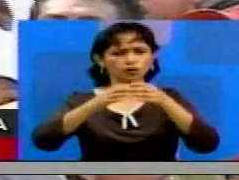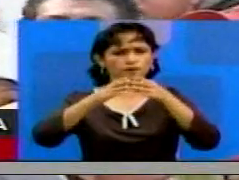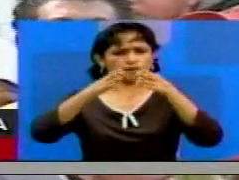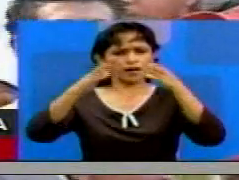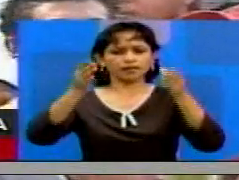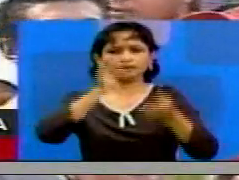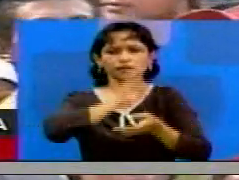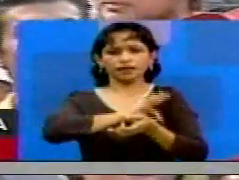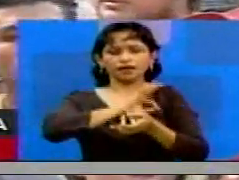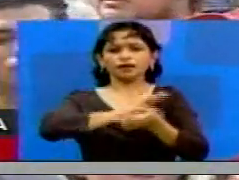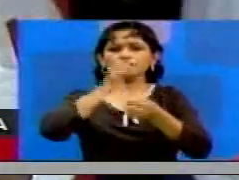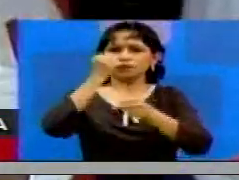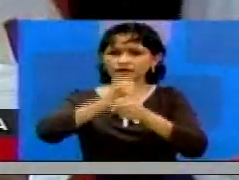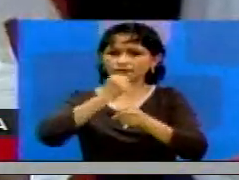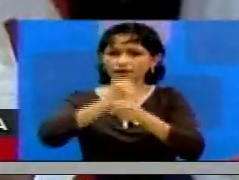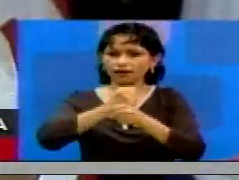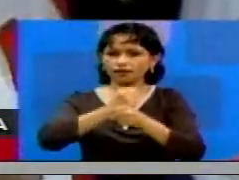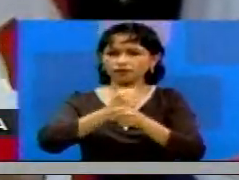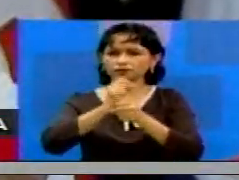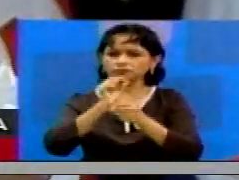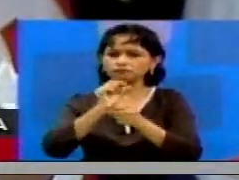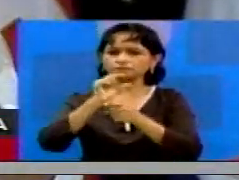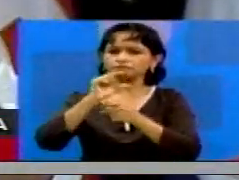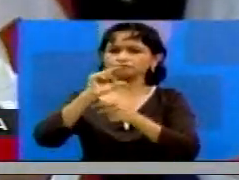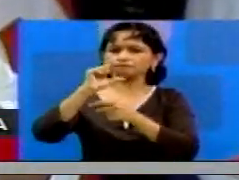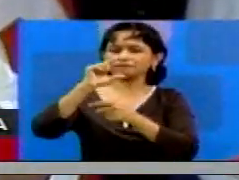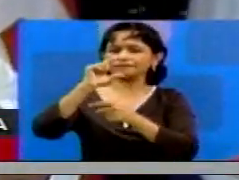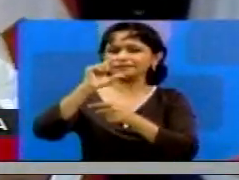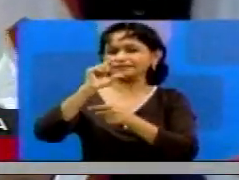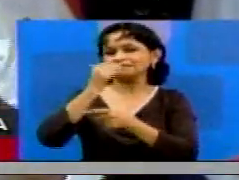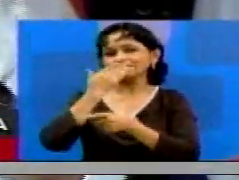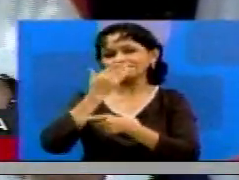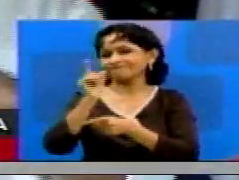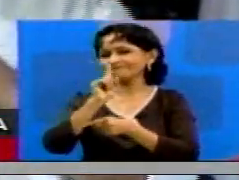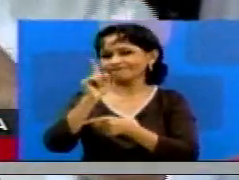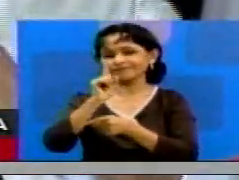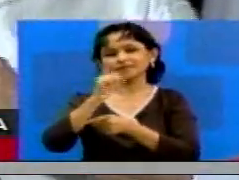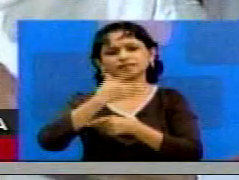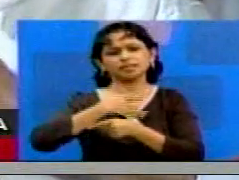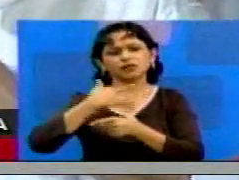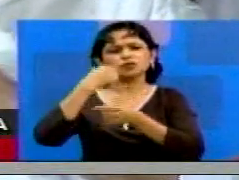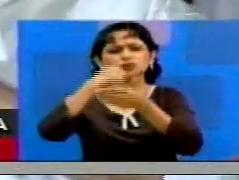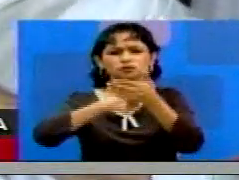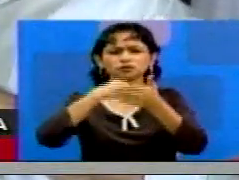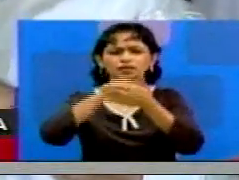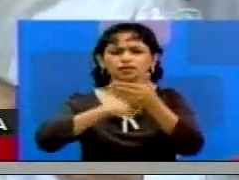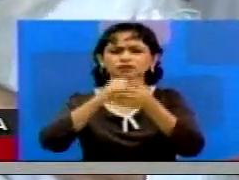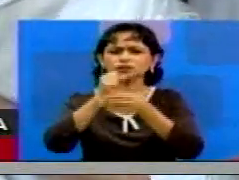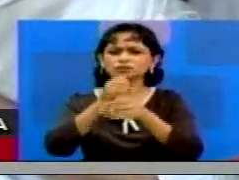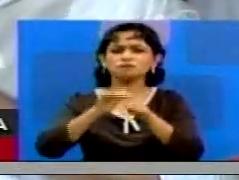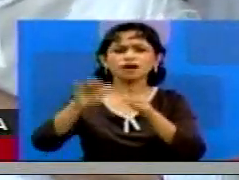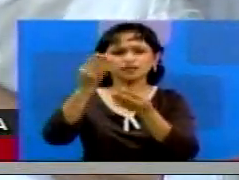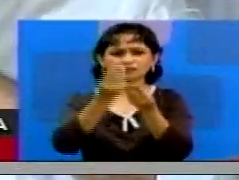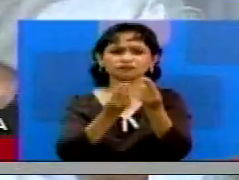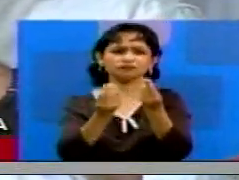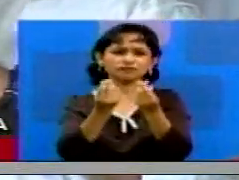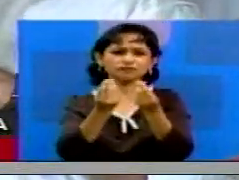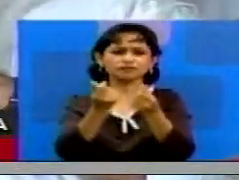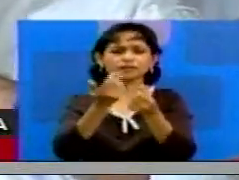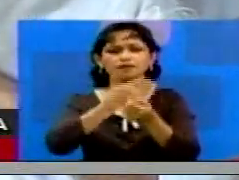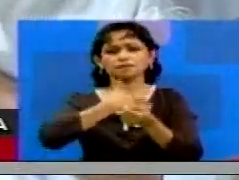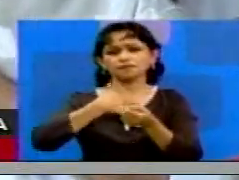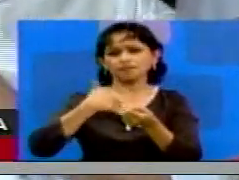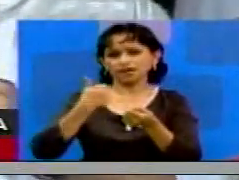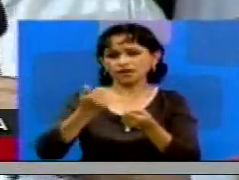en el salario de los trabajadores, no son suficientes. Tenemos que seguir luchando para producir más riqueza y para